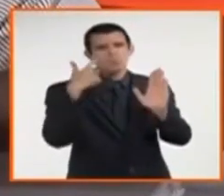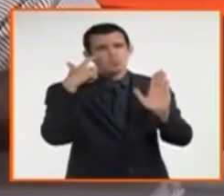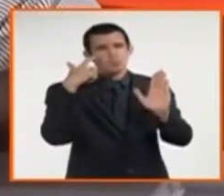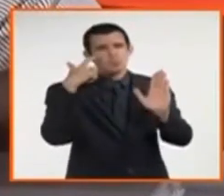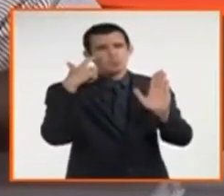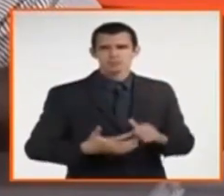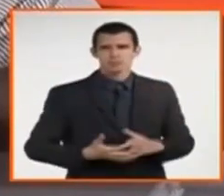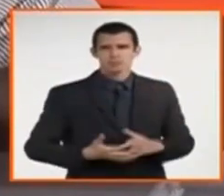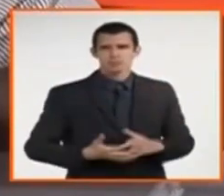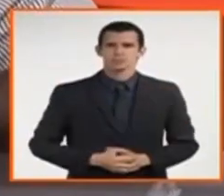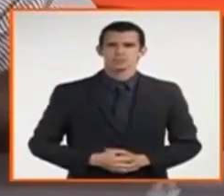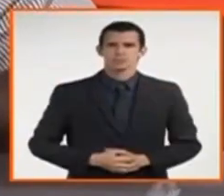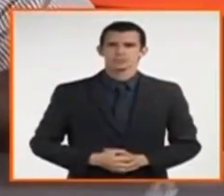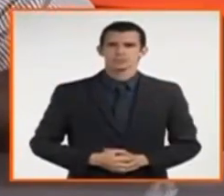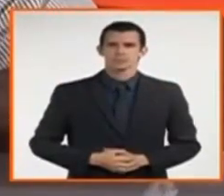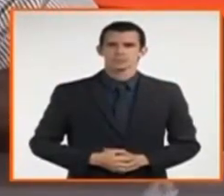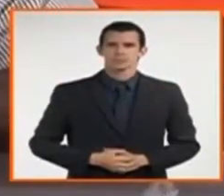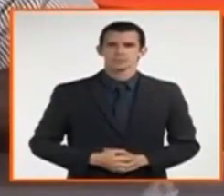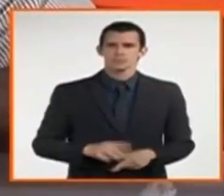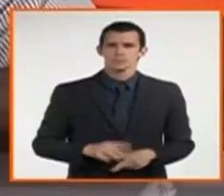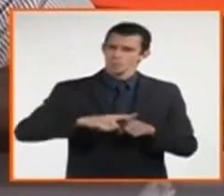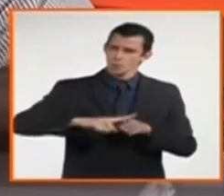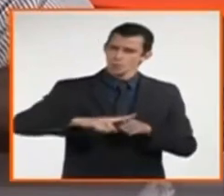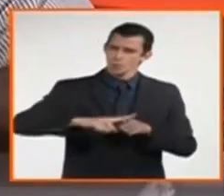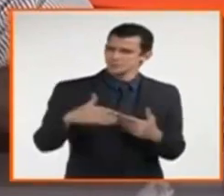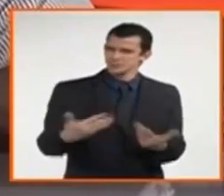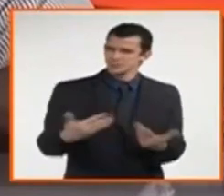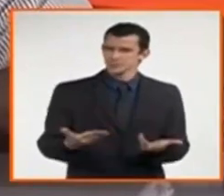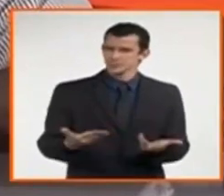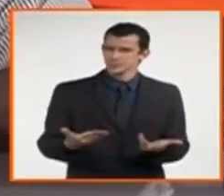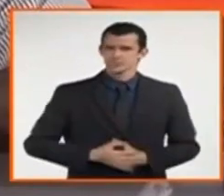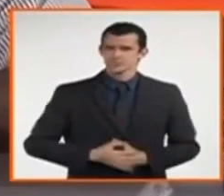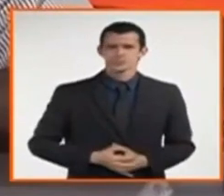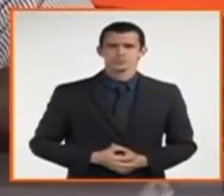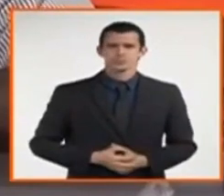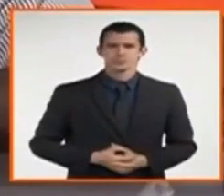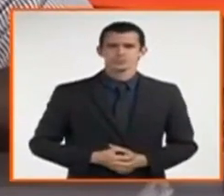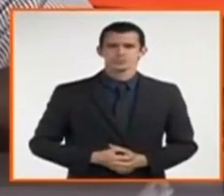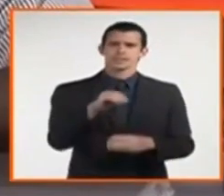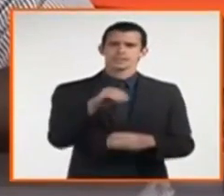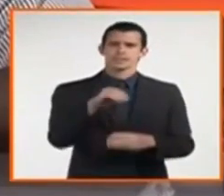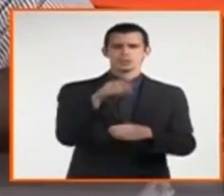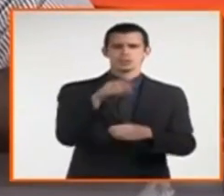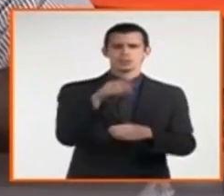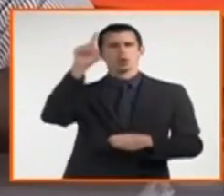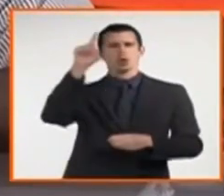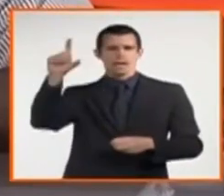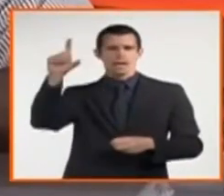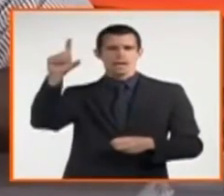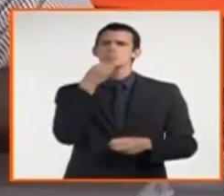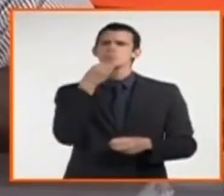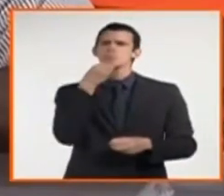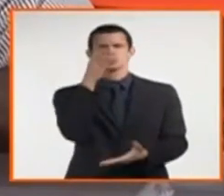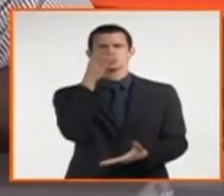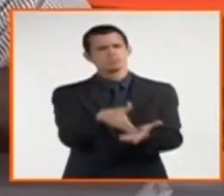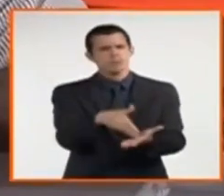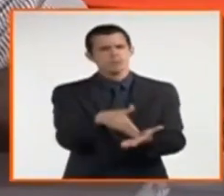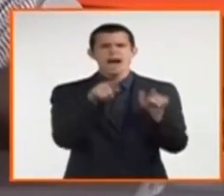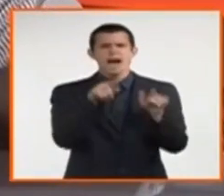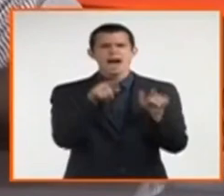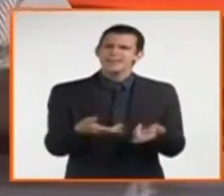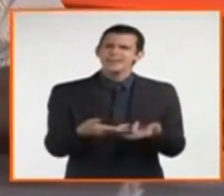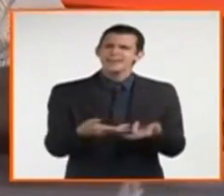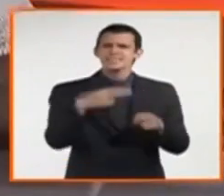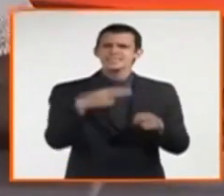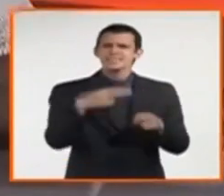eso que le hemos llamado archivo de la descolonización qué quiere decir todo todo quiere decir absolutamente todo